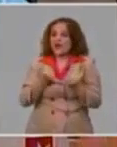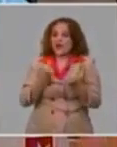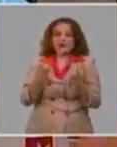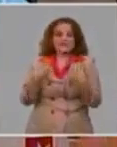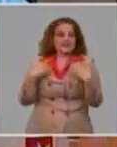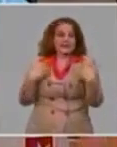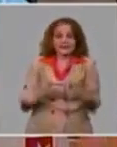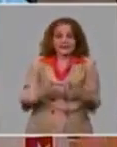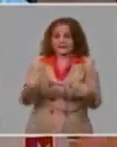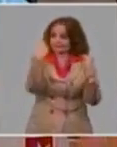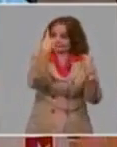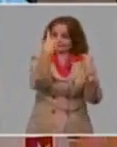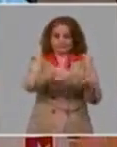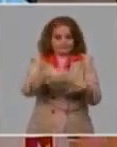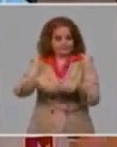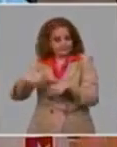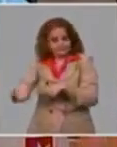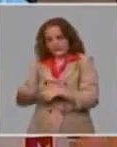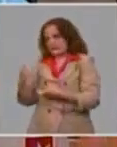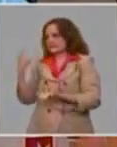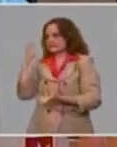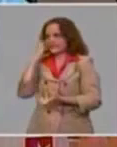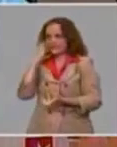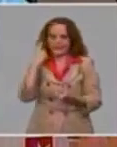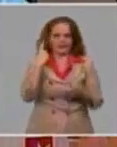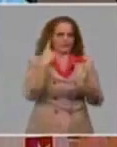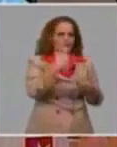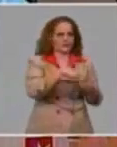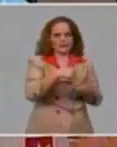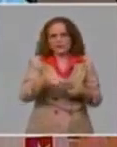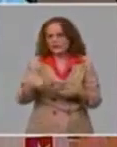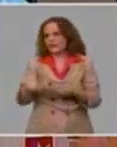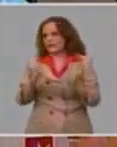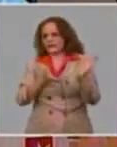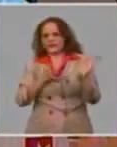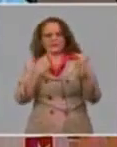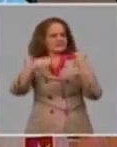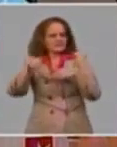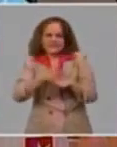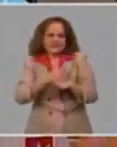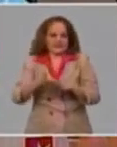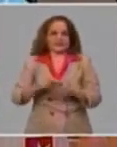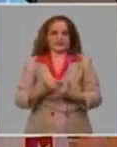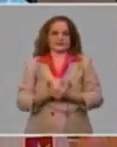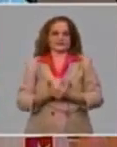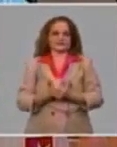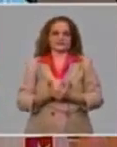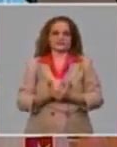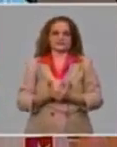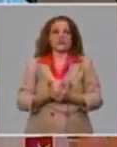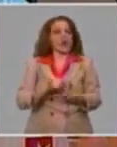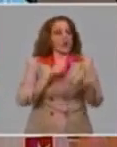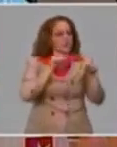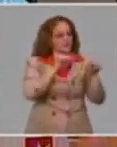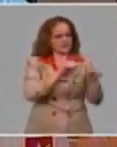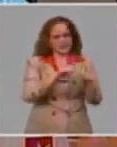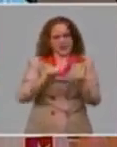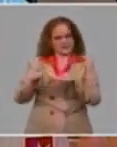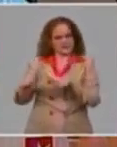Los recursos se han ido poniendo todo, pero poniendo contra una carta límite, contra un